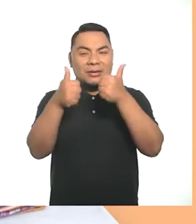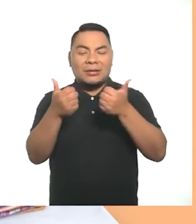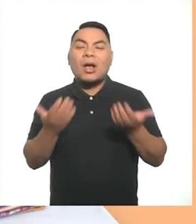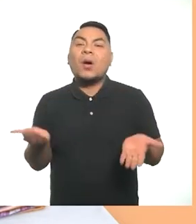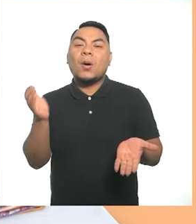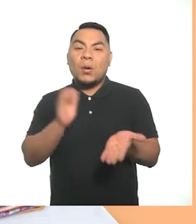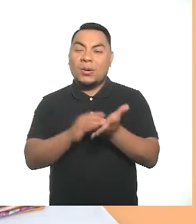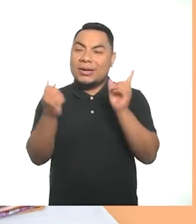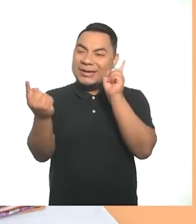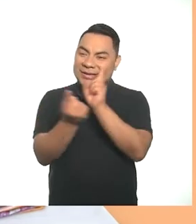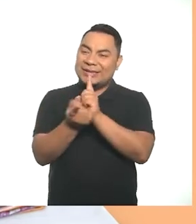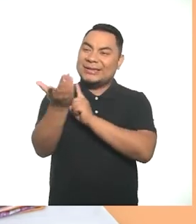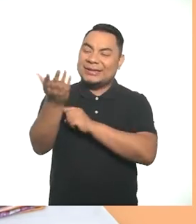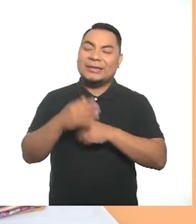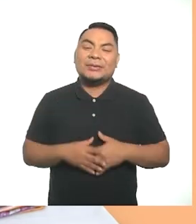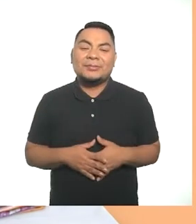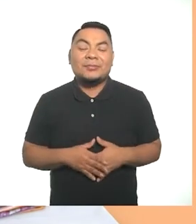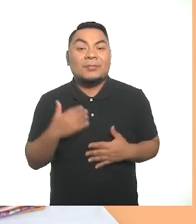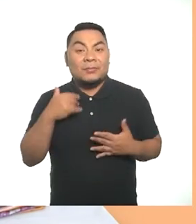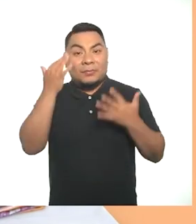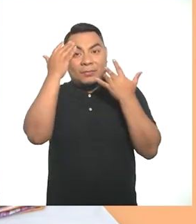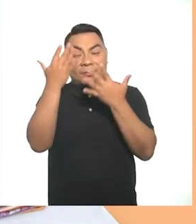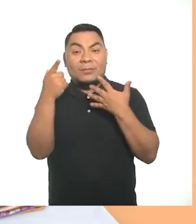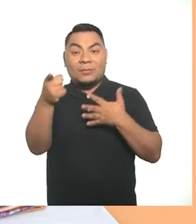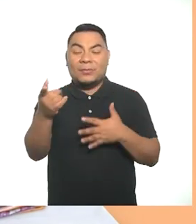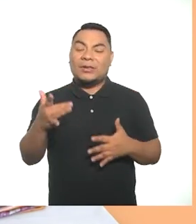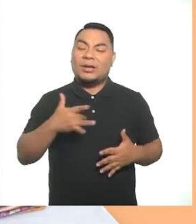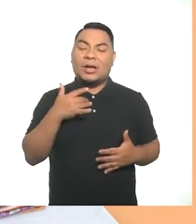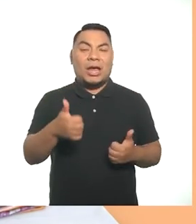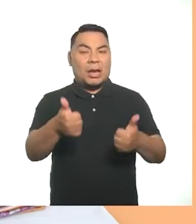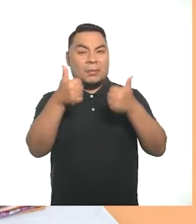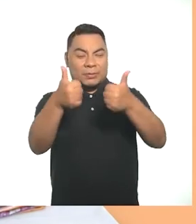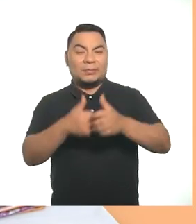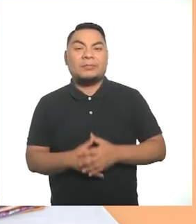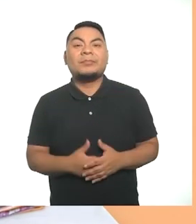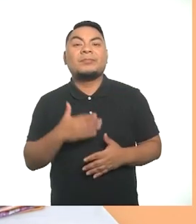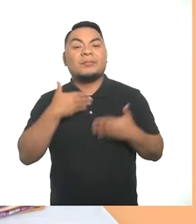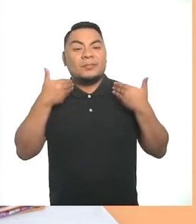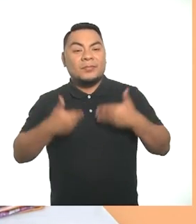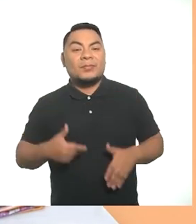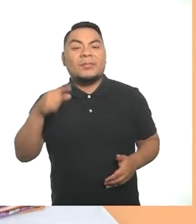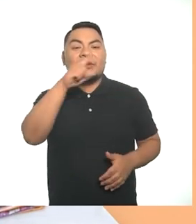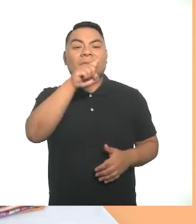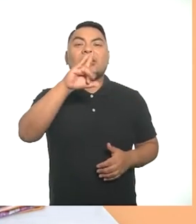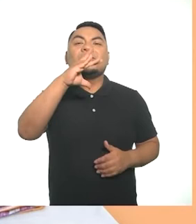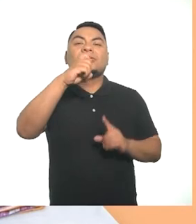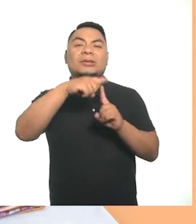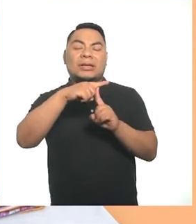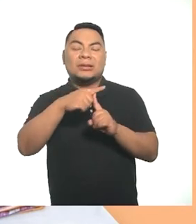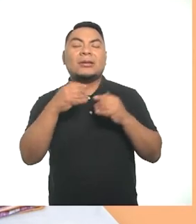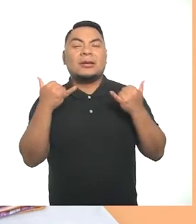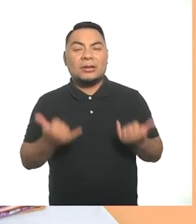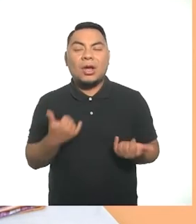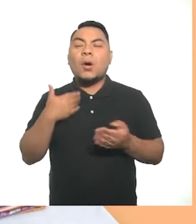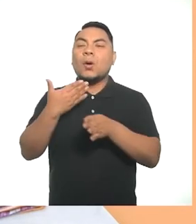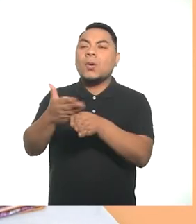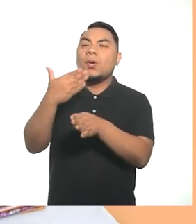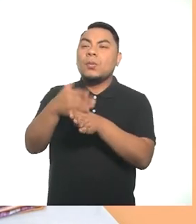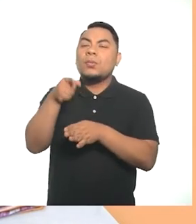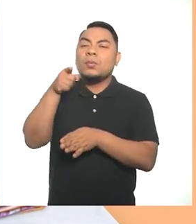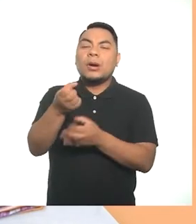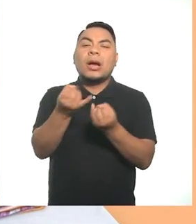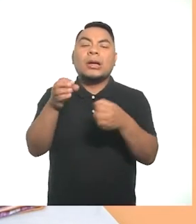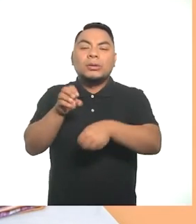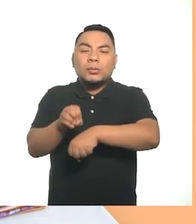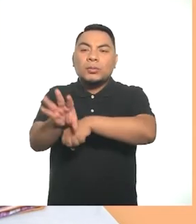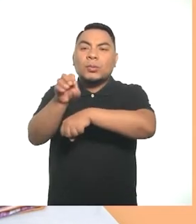bueno que nos volvamos a encontrar! Espero que se encuentren muy bien. Soy Suset y en esta ocasión les